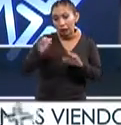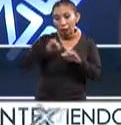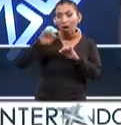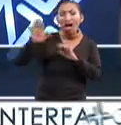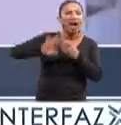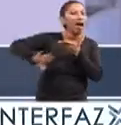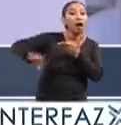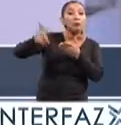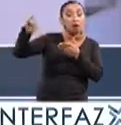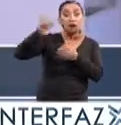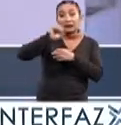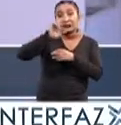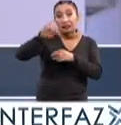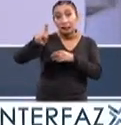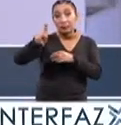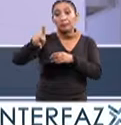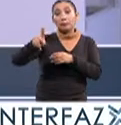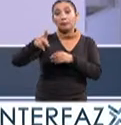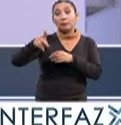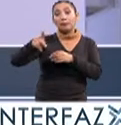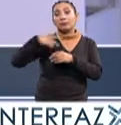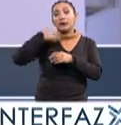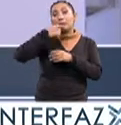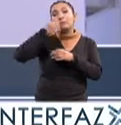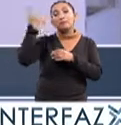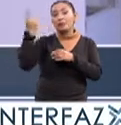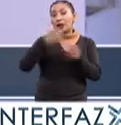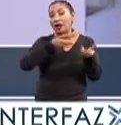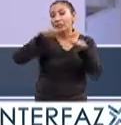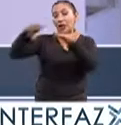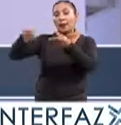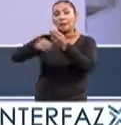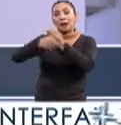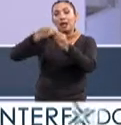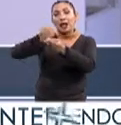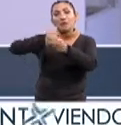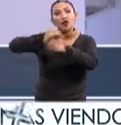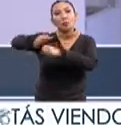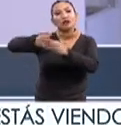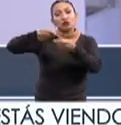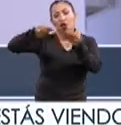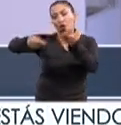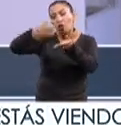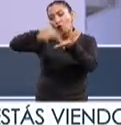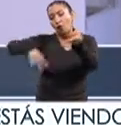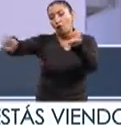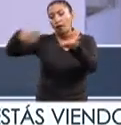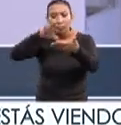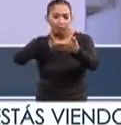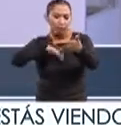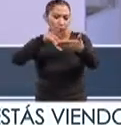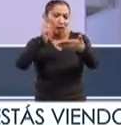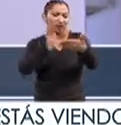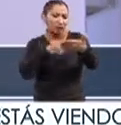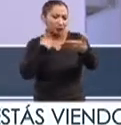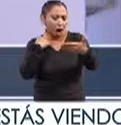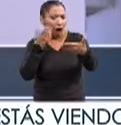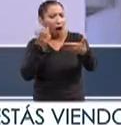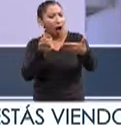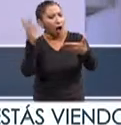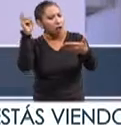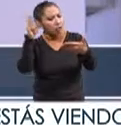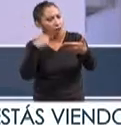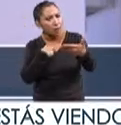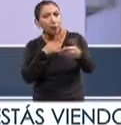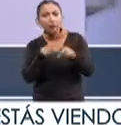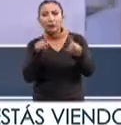alejado. Por eso la Secretaría también envía materiales de carácter informativo, pensando que un lector se forma en la lectura de diversos tipos